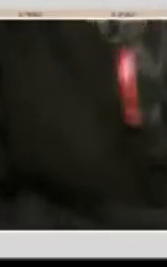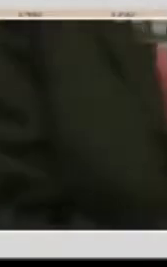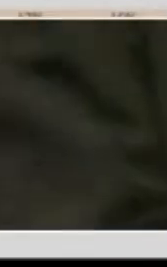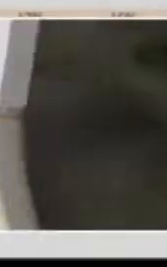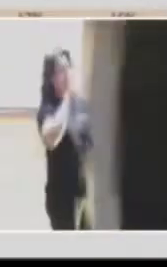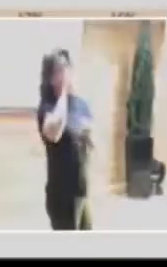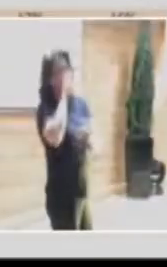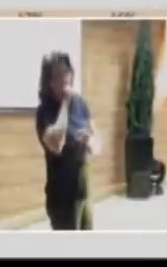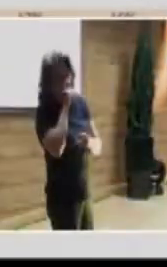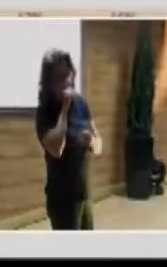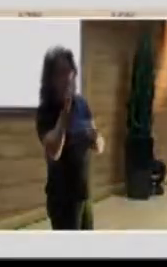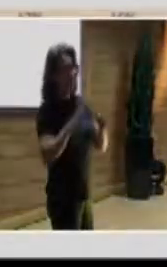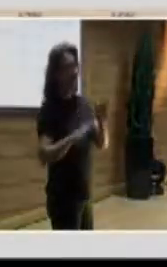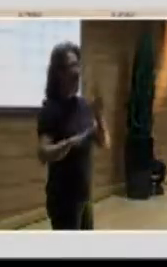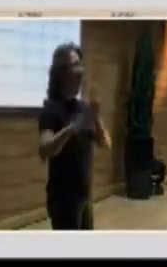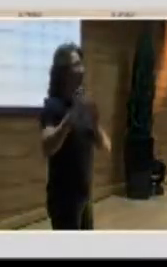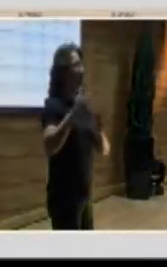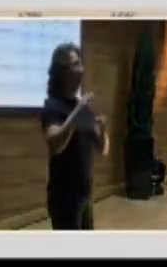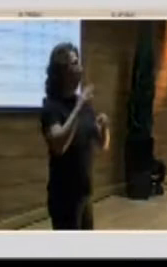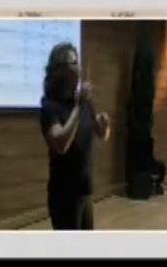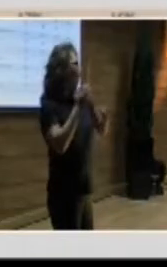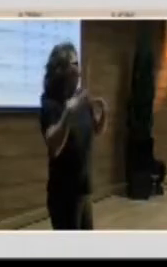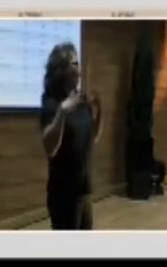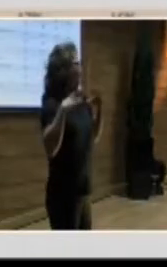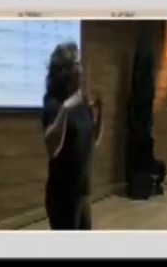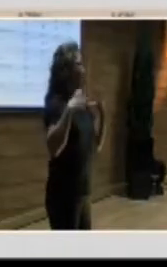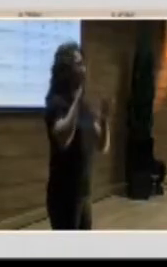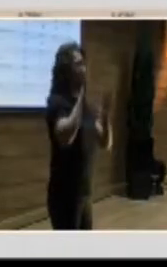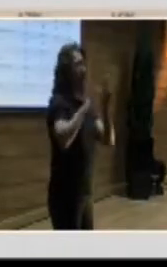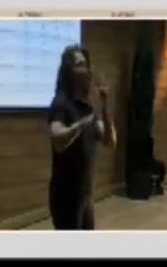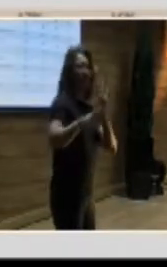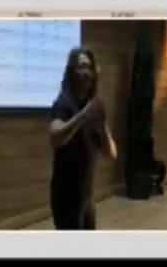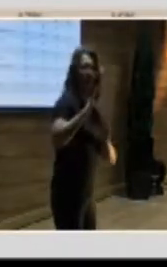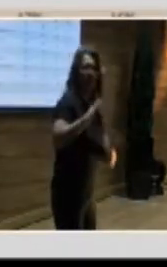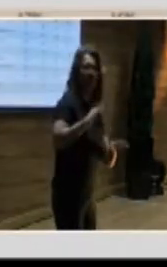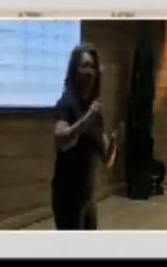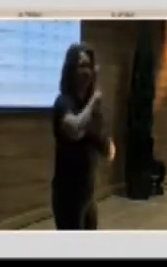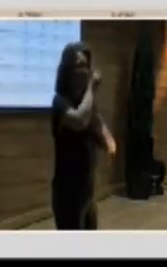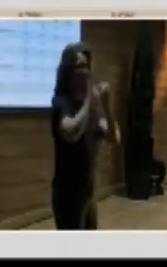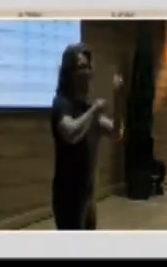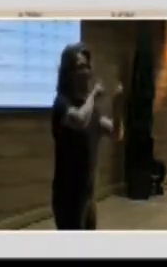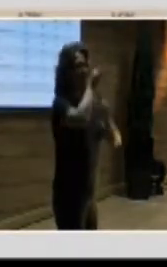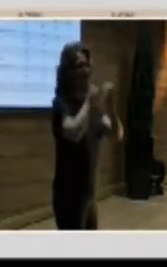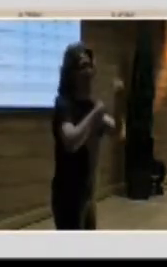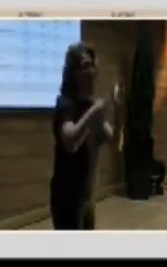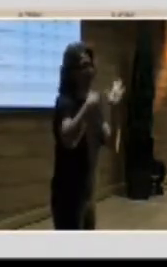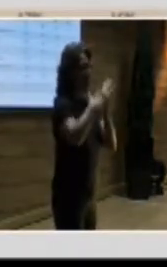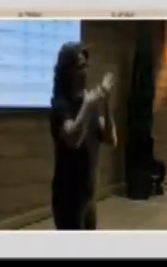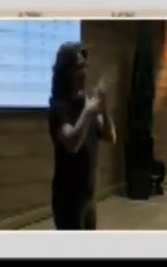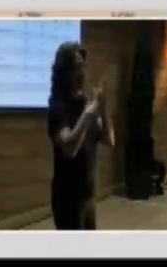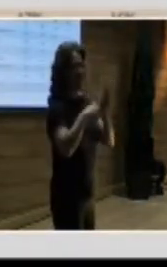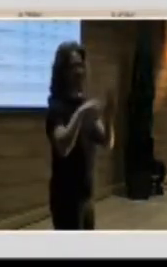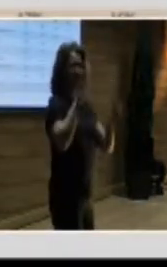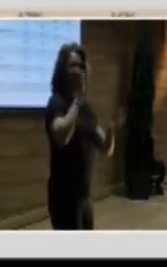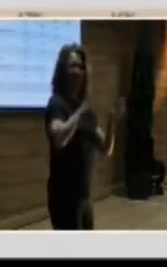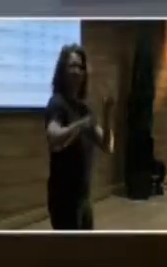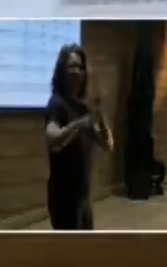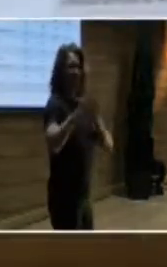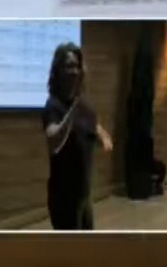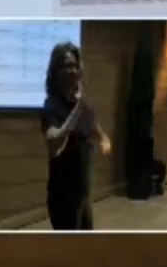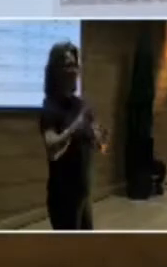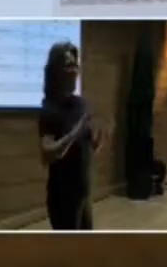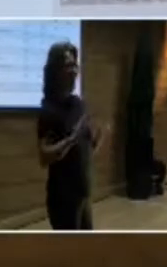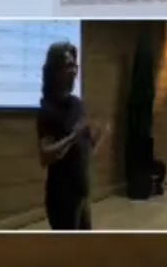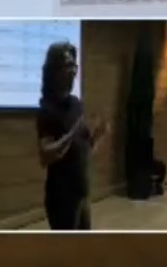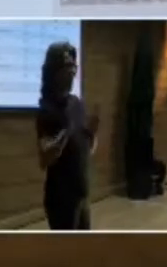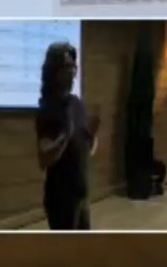que se despistó en unas vacaciones, que empezó a repetirse en las preguntas, que se despistaba con las fechas. Y cuando les preguntamos a los profesionales